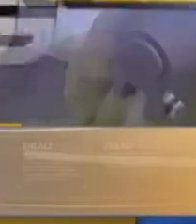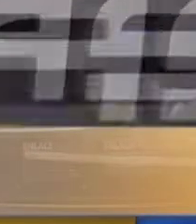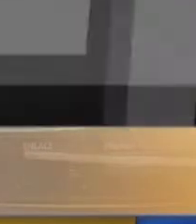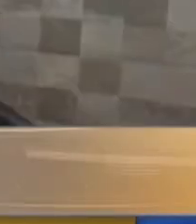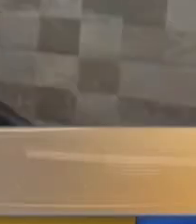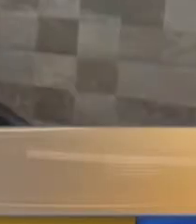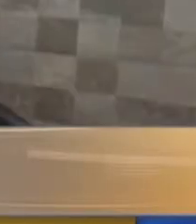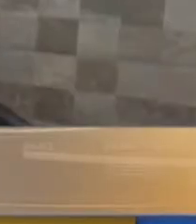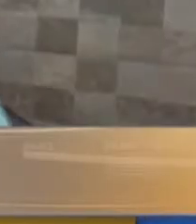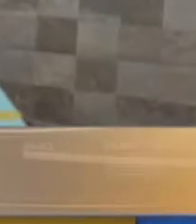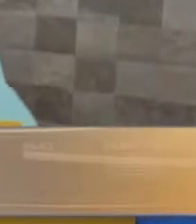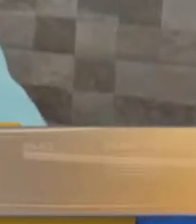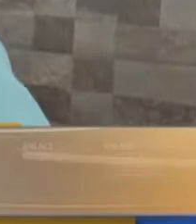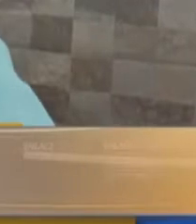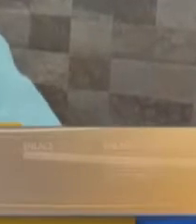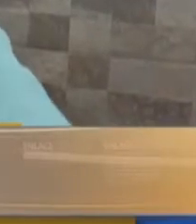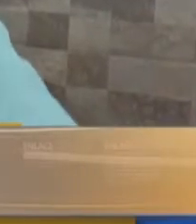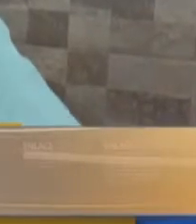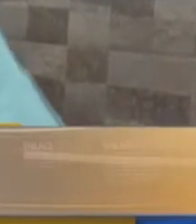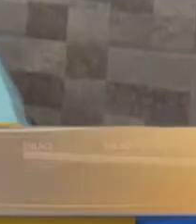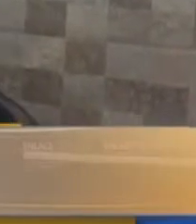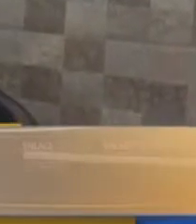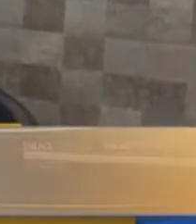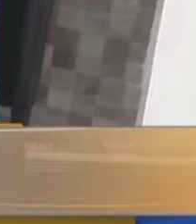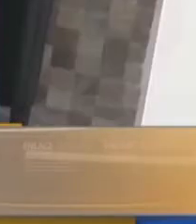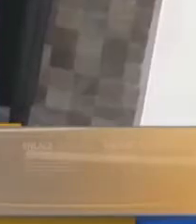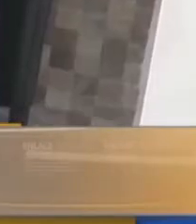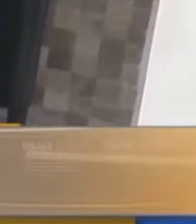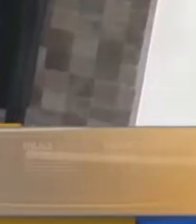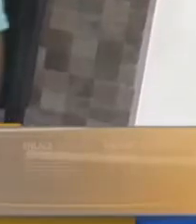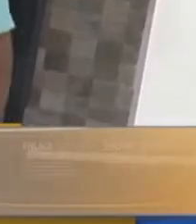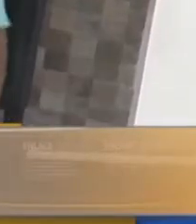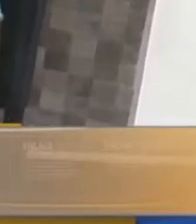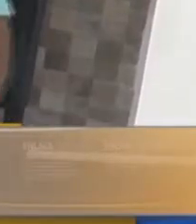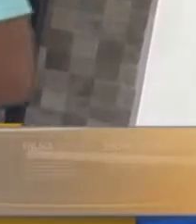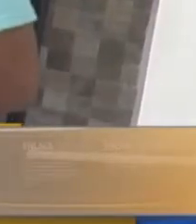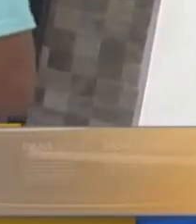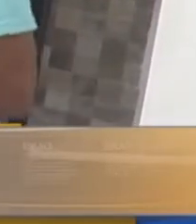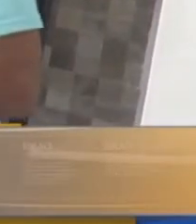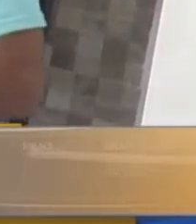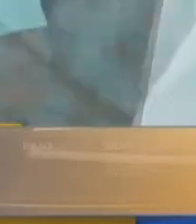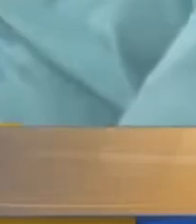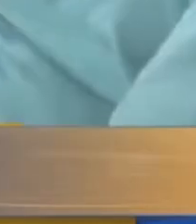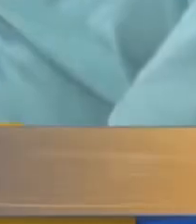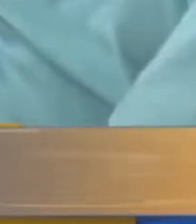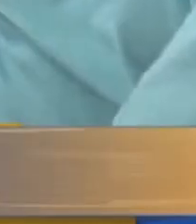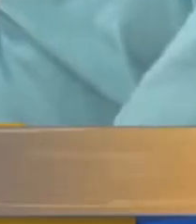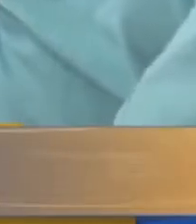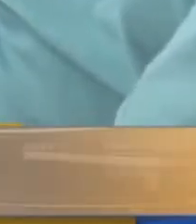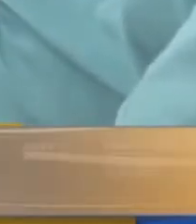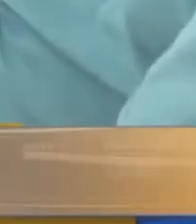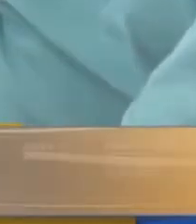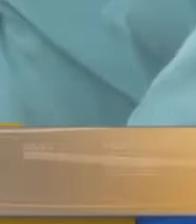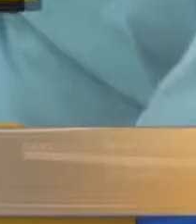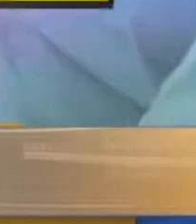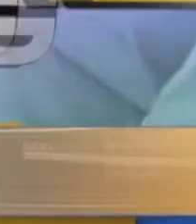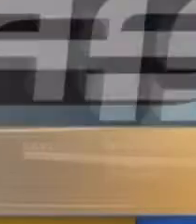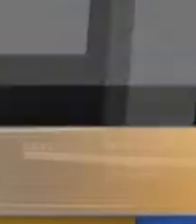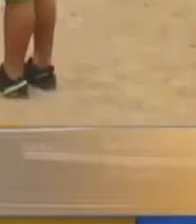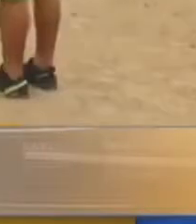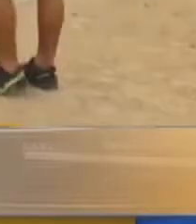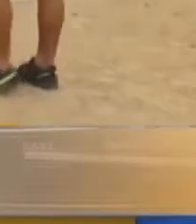hijos. Adulto mayor que fue reconocido deportista de la ciudad, hoy clama ayuda de sus compañeros y ciudadanía en general por delicada enfermedad que